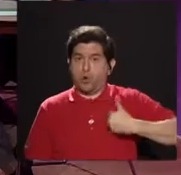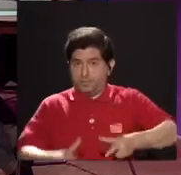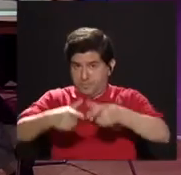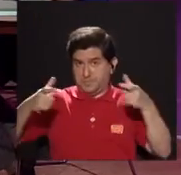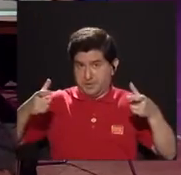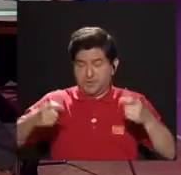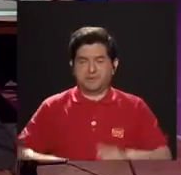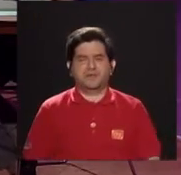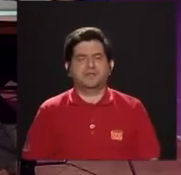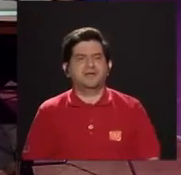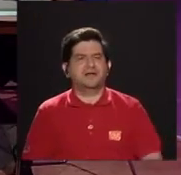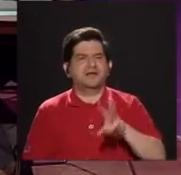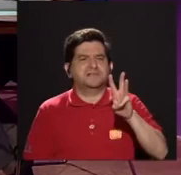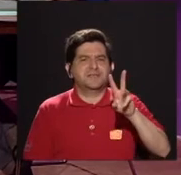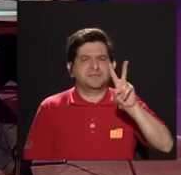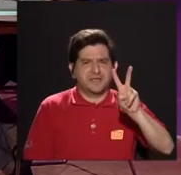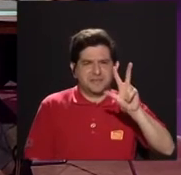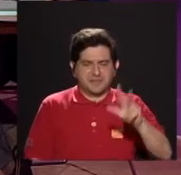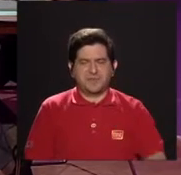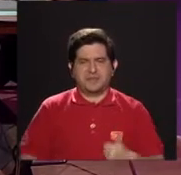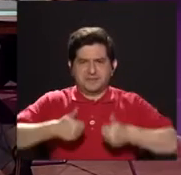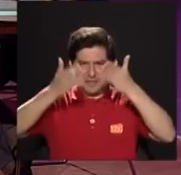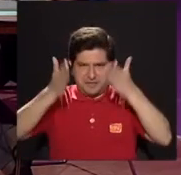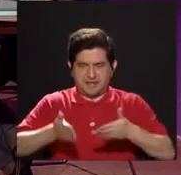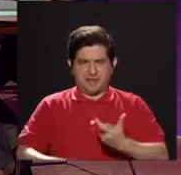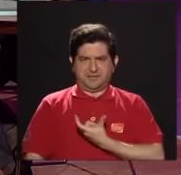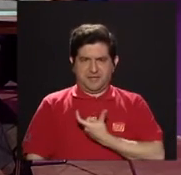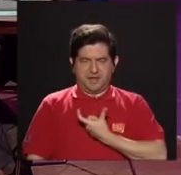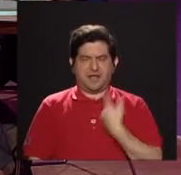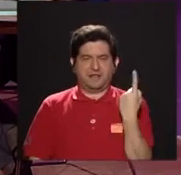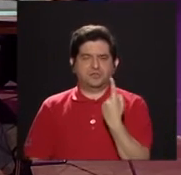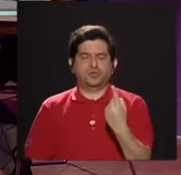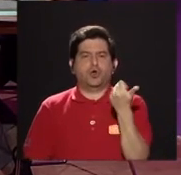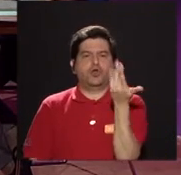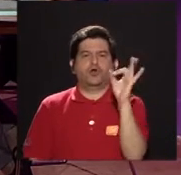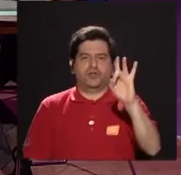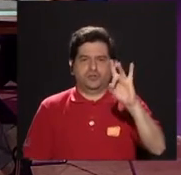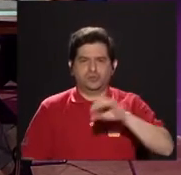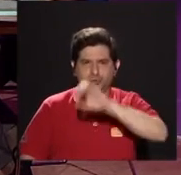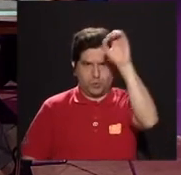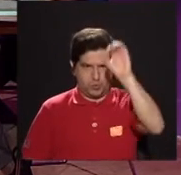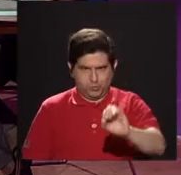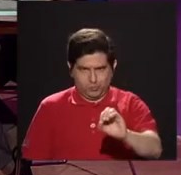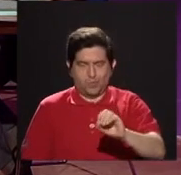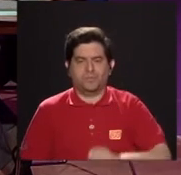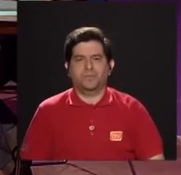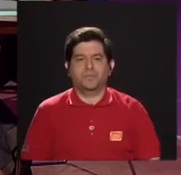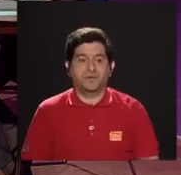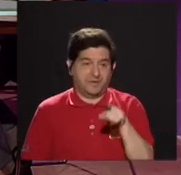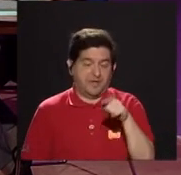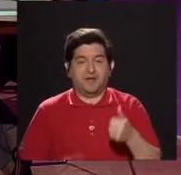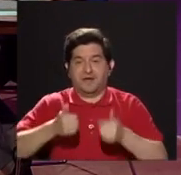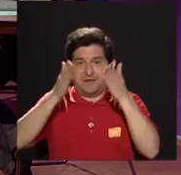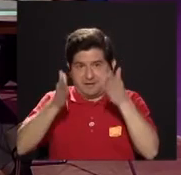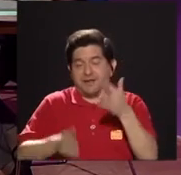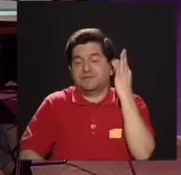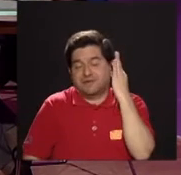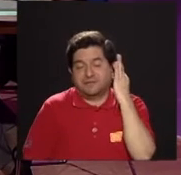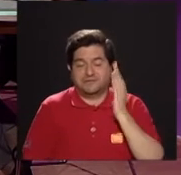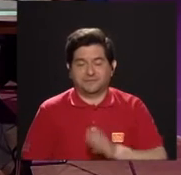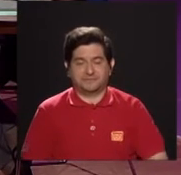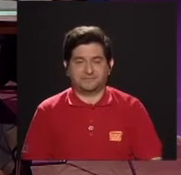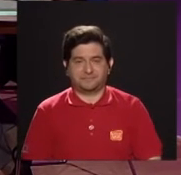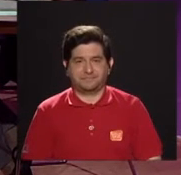Bueno, hablemos que de 623 candidaturas a las alcaldías, solo un 18% fueron